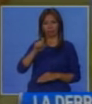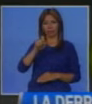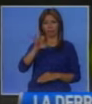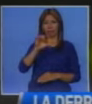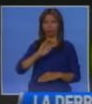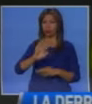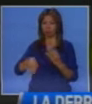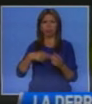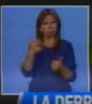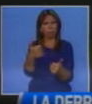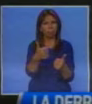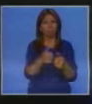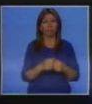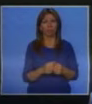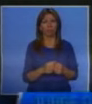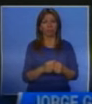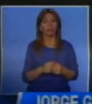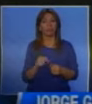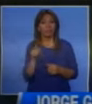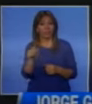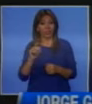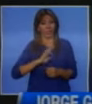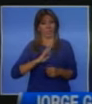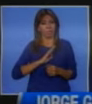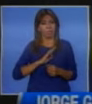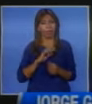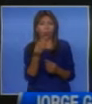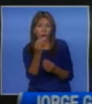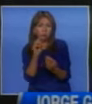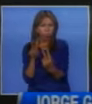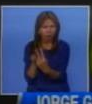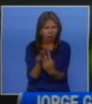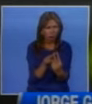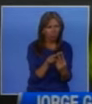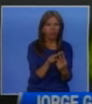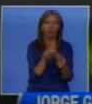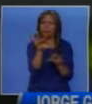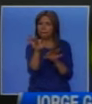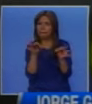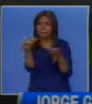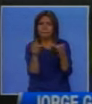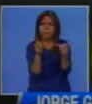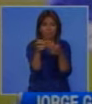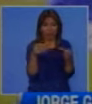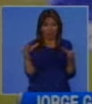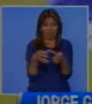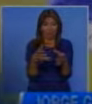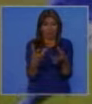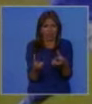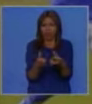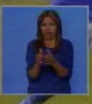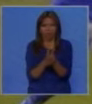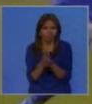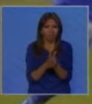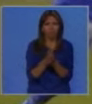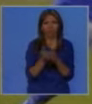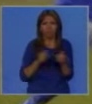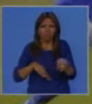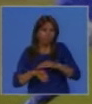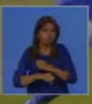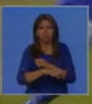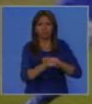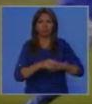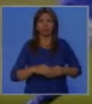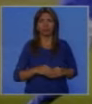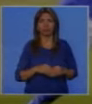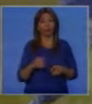positiva. Creo que Bisuete conoce a los jóvenes, le da oportunidad, ellos vienen con hambre. Una de las cosas que más satisfizo